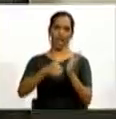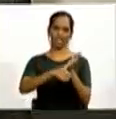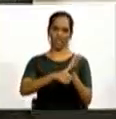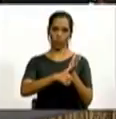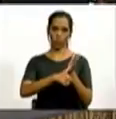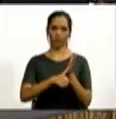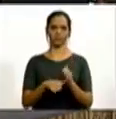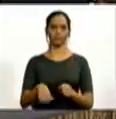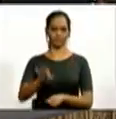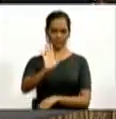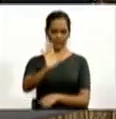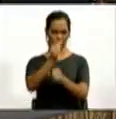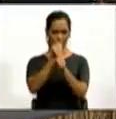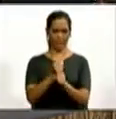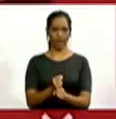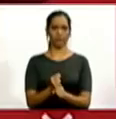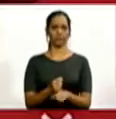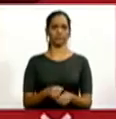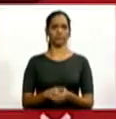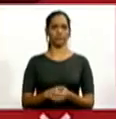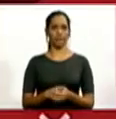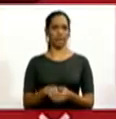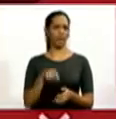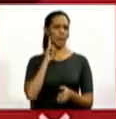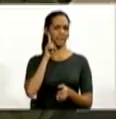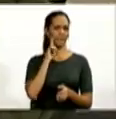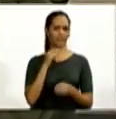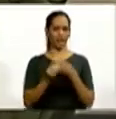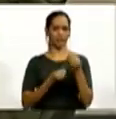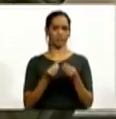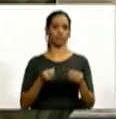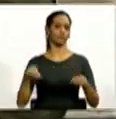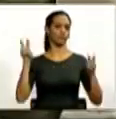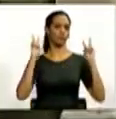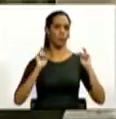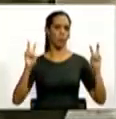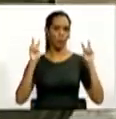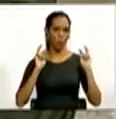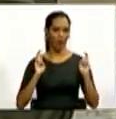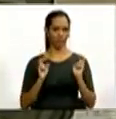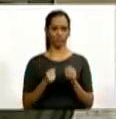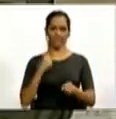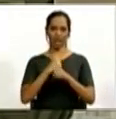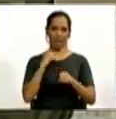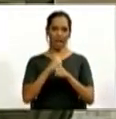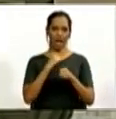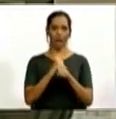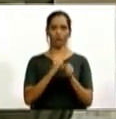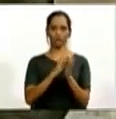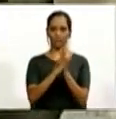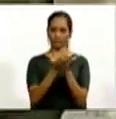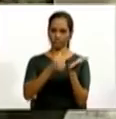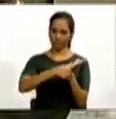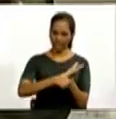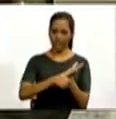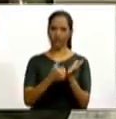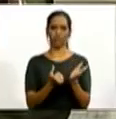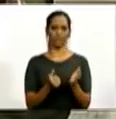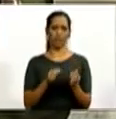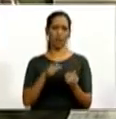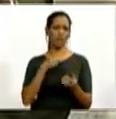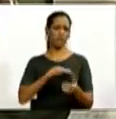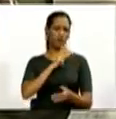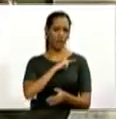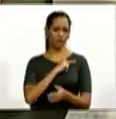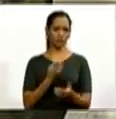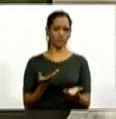va. En el supuesto negado. Es una mentira que quería montar. En el supuesto negado, Pacheco, que los trabajadores del SAIME le sacaron una cédula bajo cuerda. ¿Quiere decir que Guaidó es un